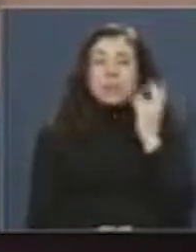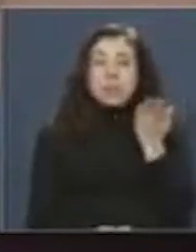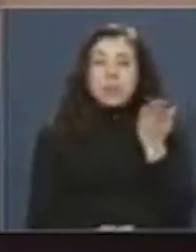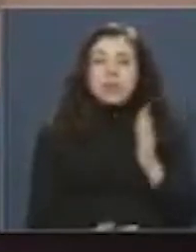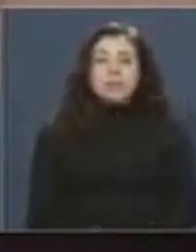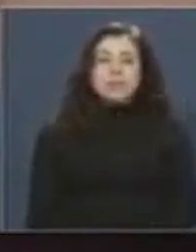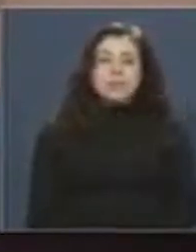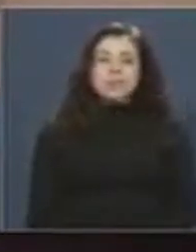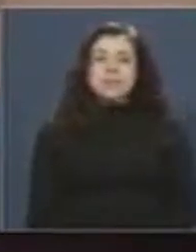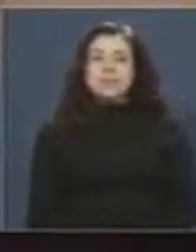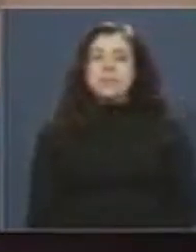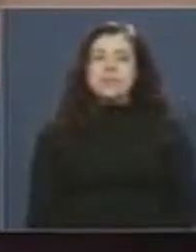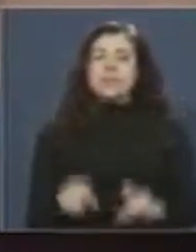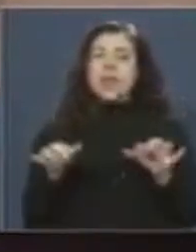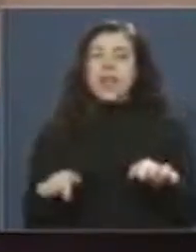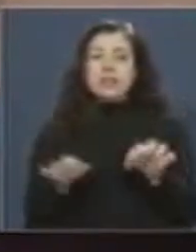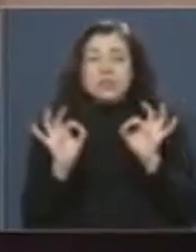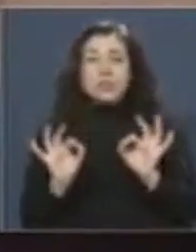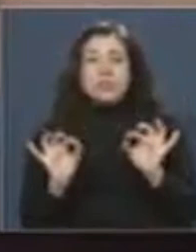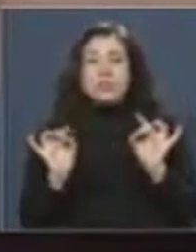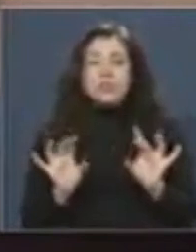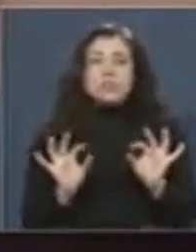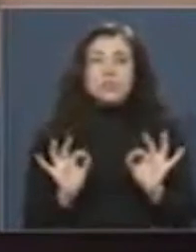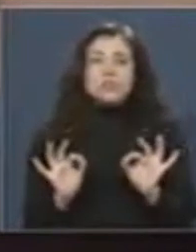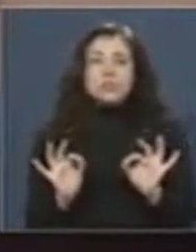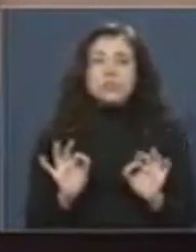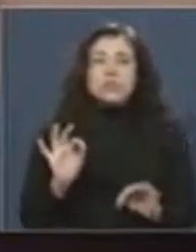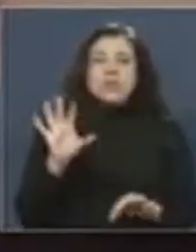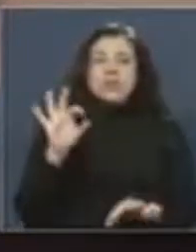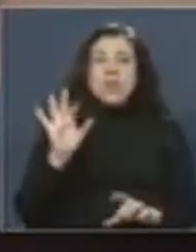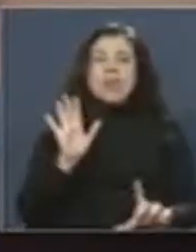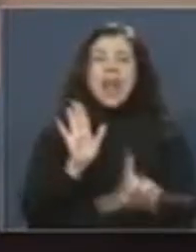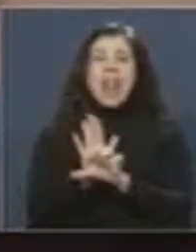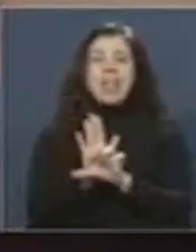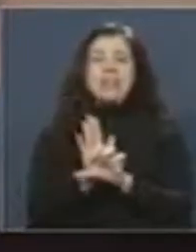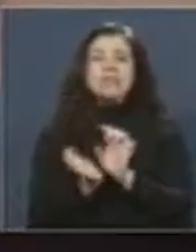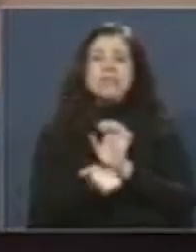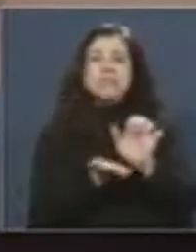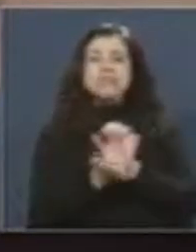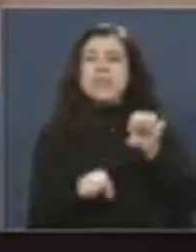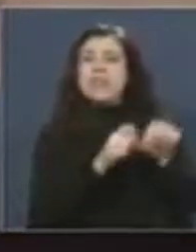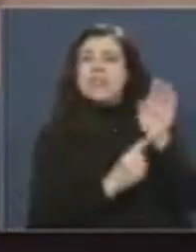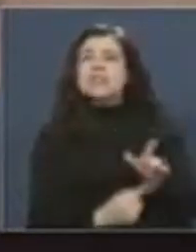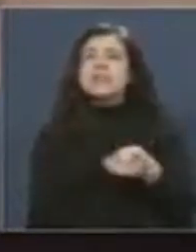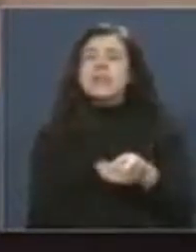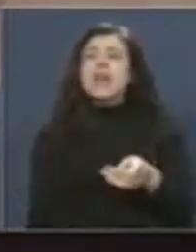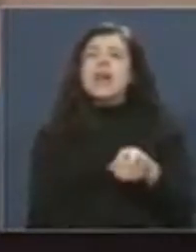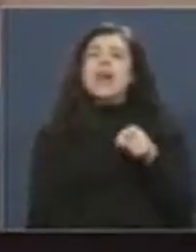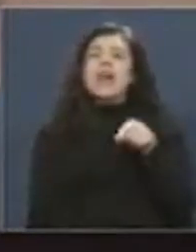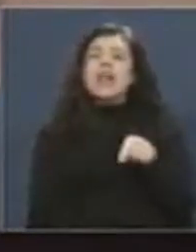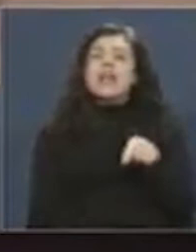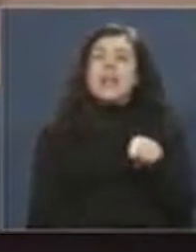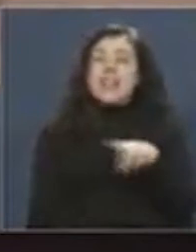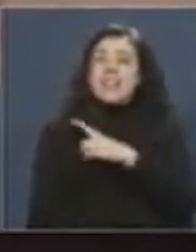Esto viene a consolidar las 50 leyes racistas que estos parlamentarios han promovido en